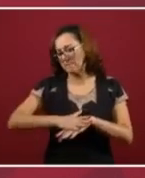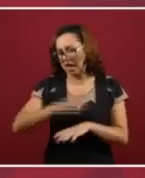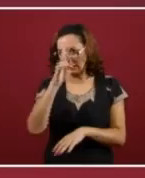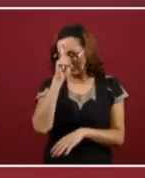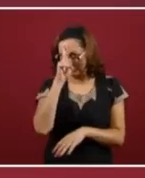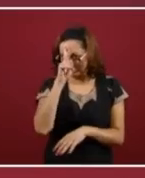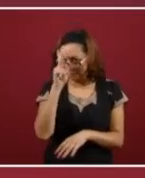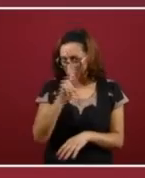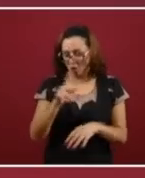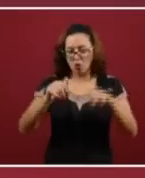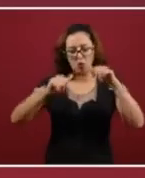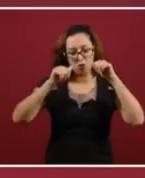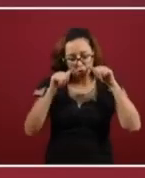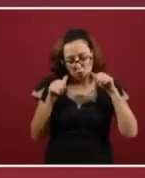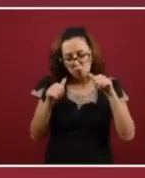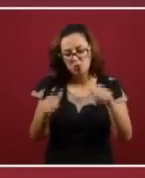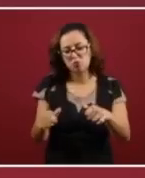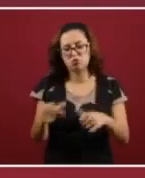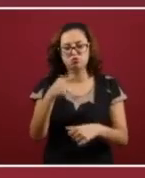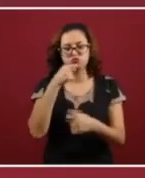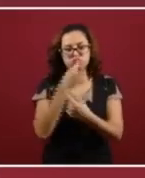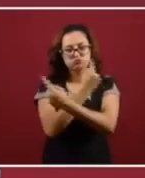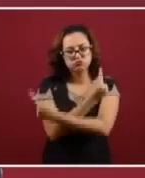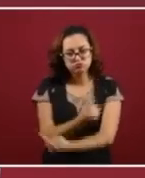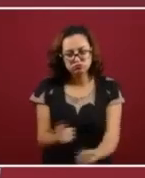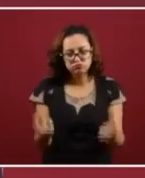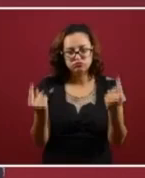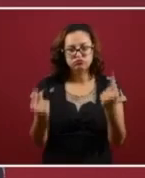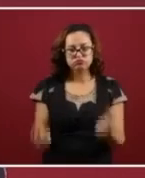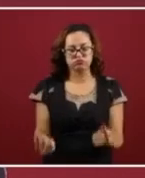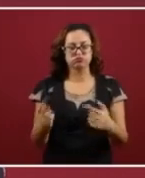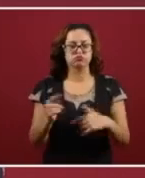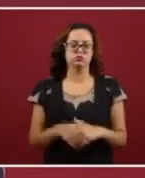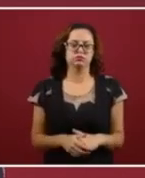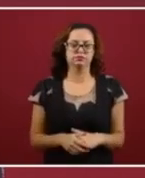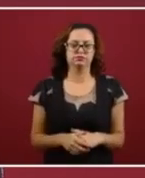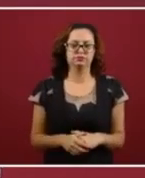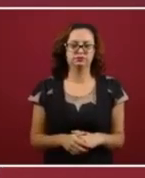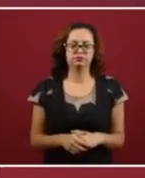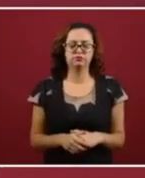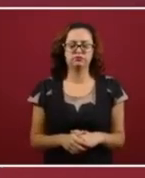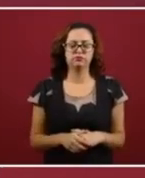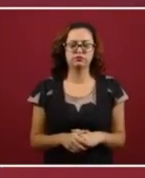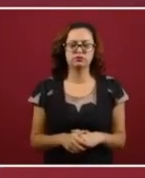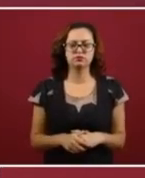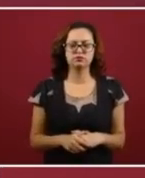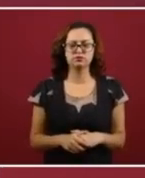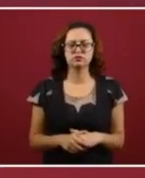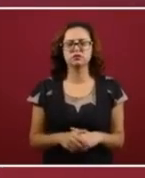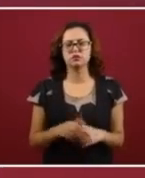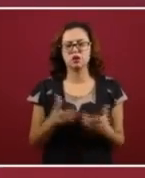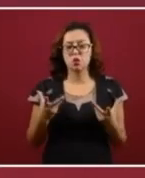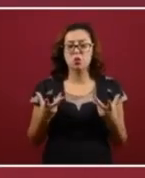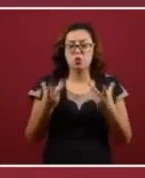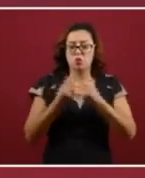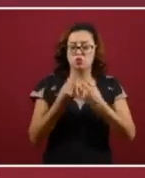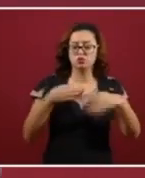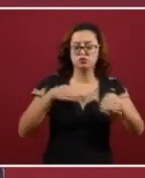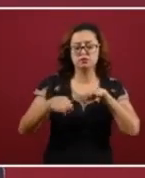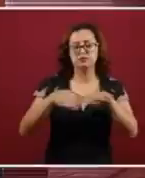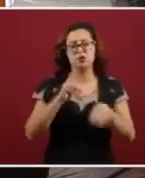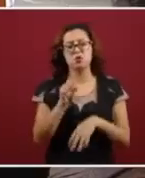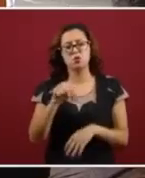cuidadosos de la atención a los niños. Hay hasta planes de UNICEF